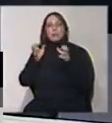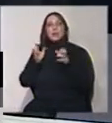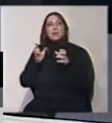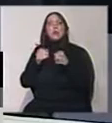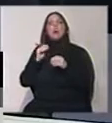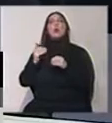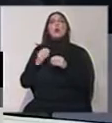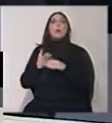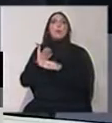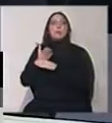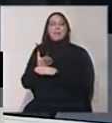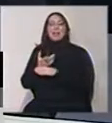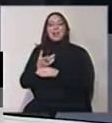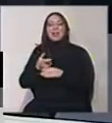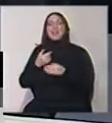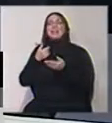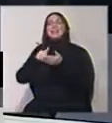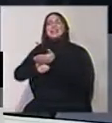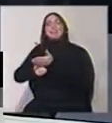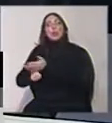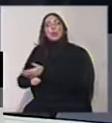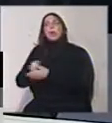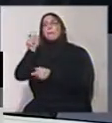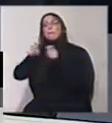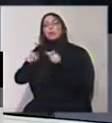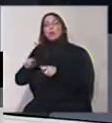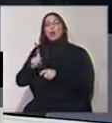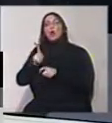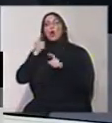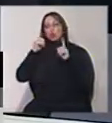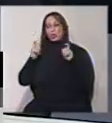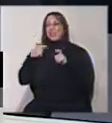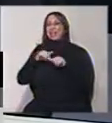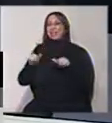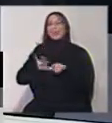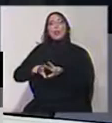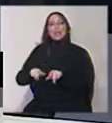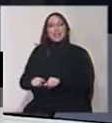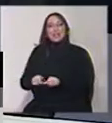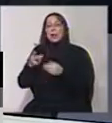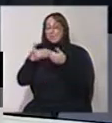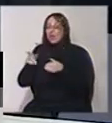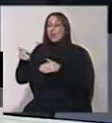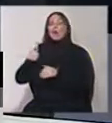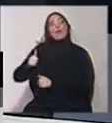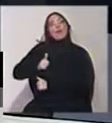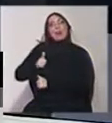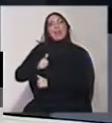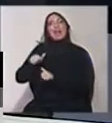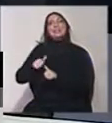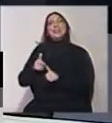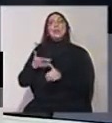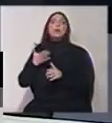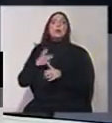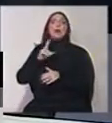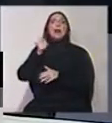pedir identificación a ciudadanos que ni siquiera son sospechosos de haber cometido un delito. habilita que las Fuerzas Armadas puedan hacer razias en la zona de